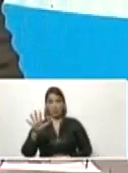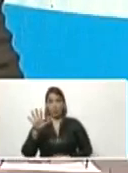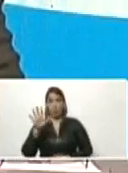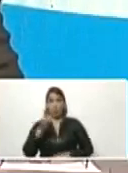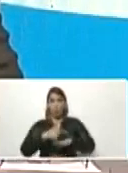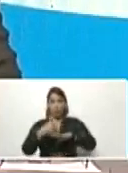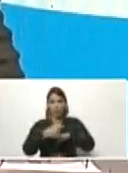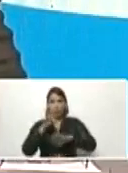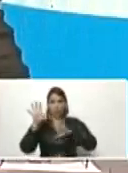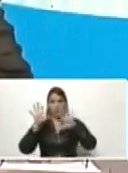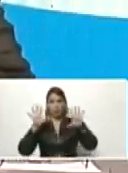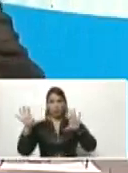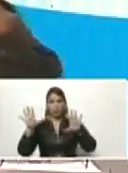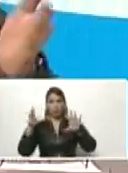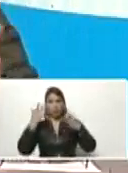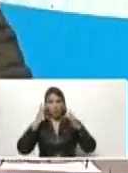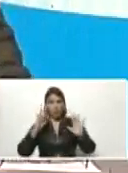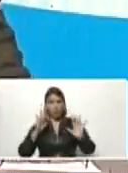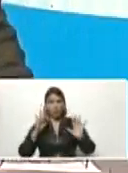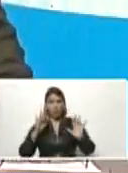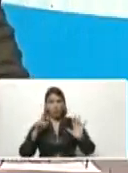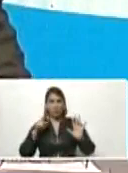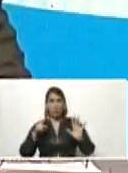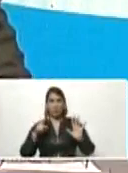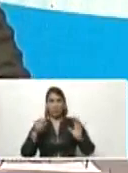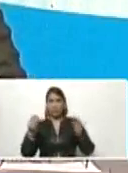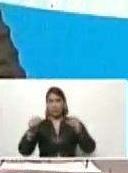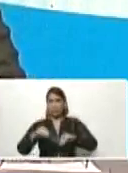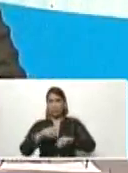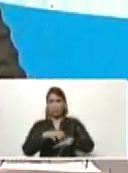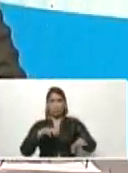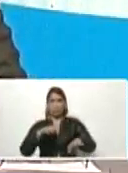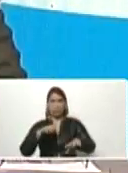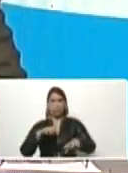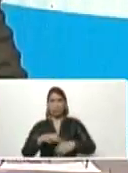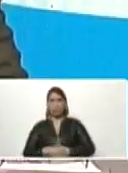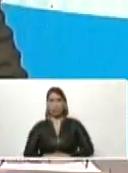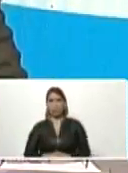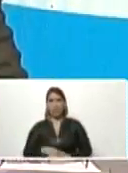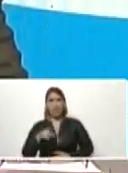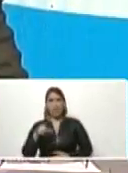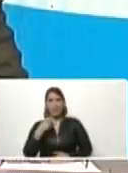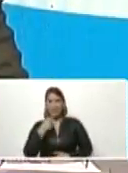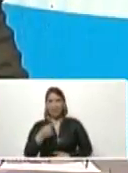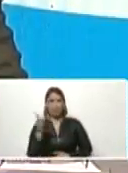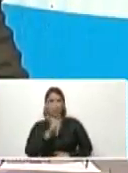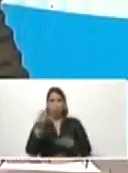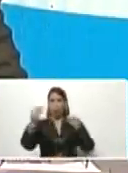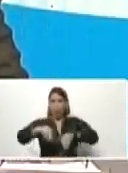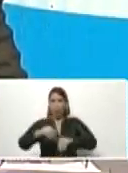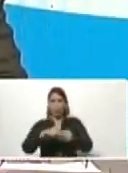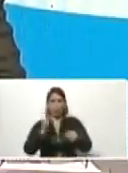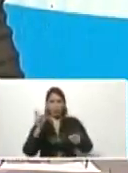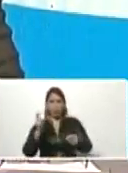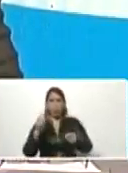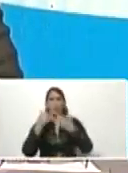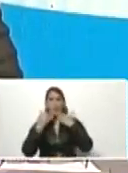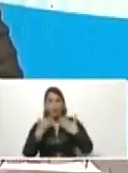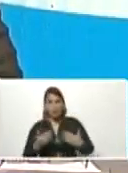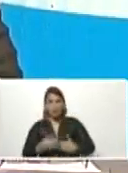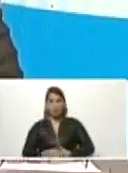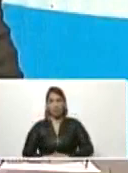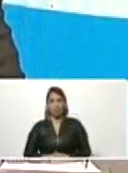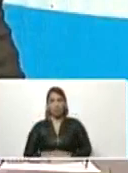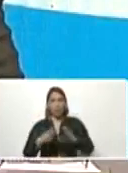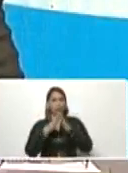gobierno. Prácticamente es unánime la condena a la exclusión. Yo le doy las gracias